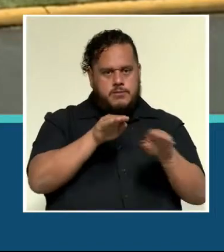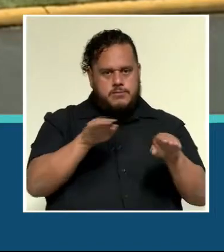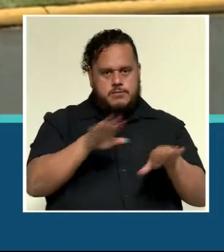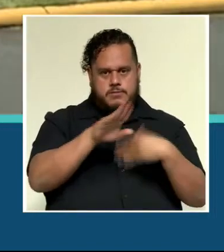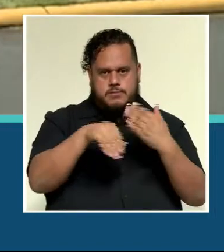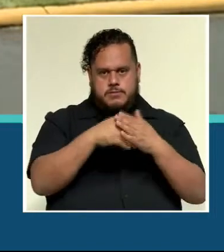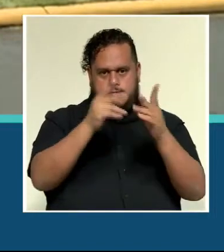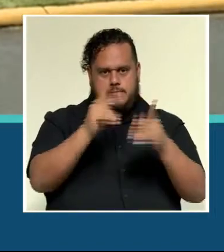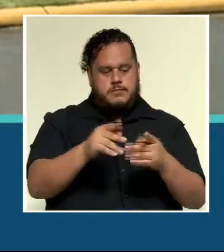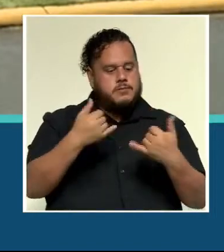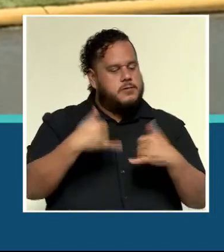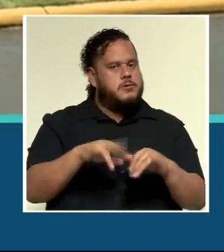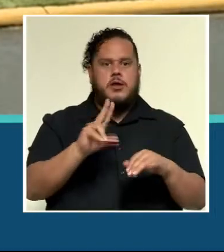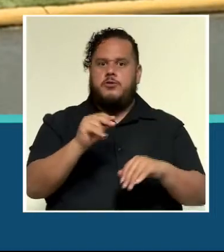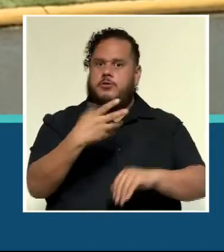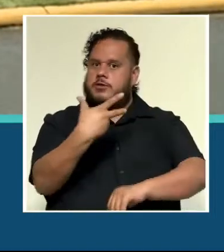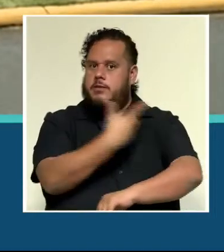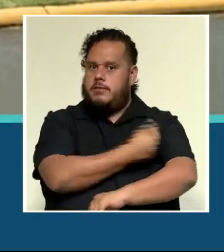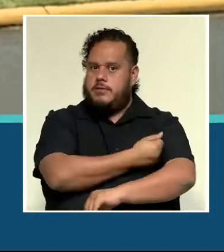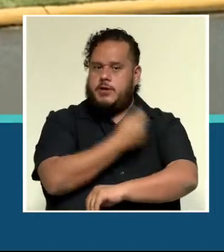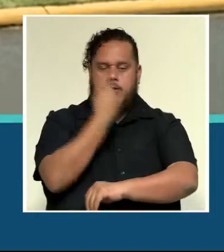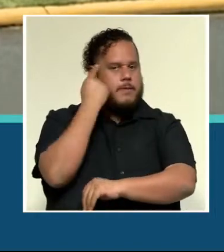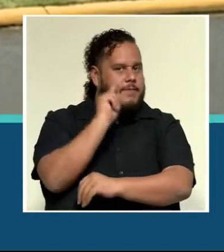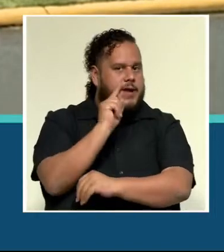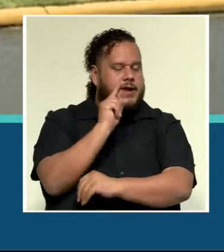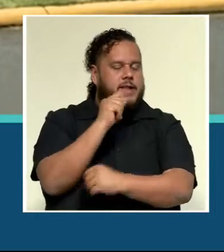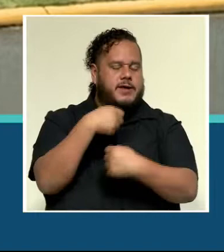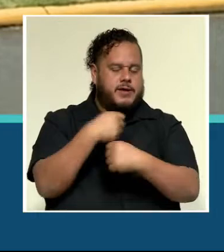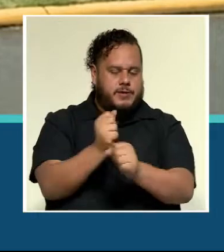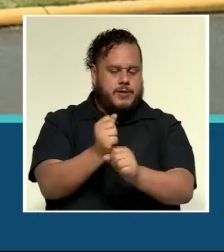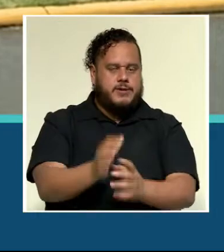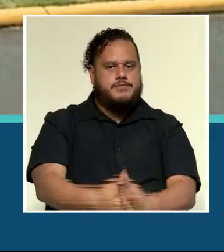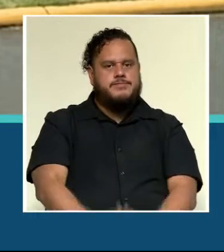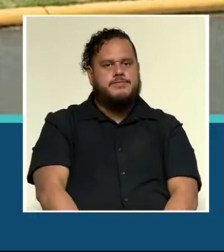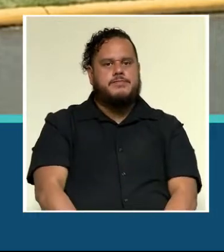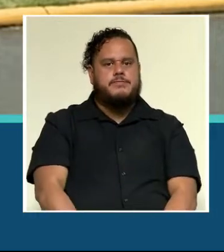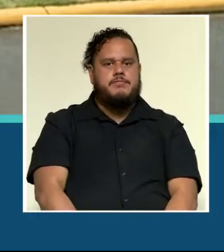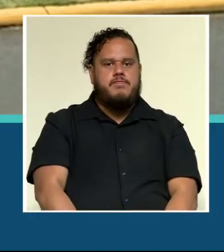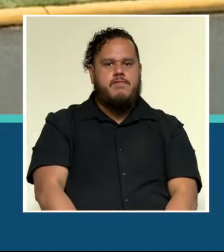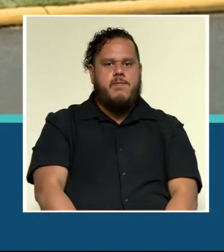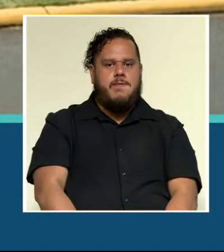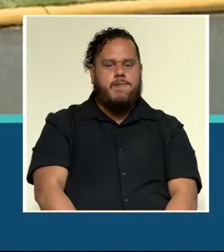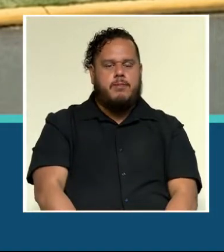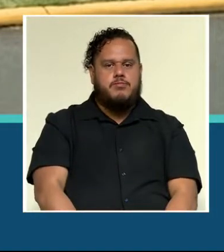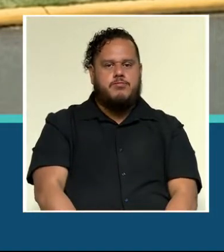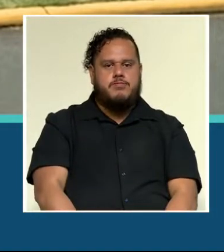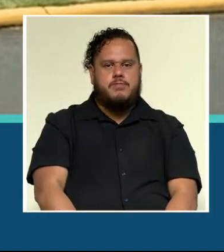personas que aún no se han vacunado para que lo hagan.